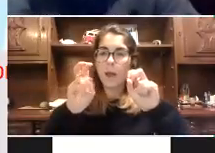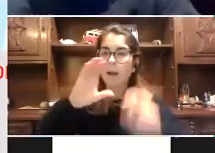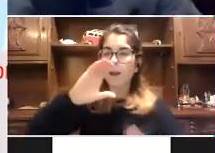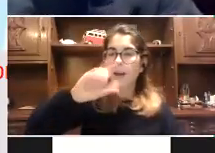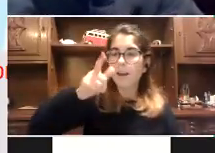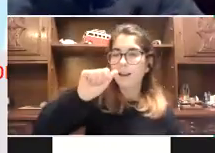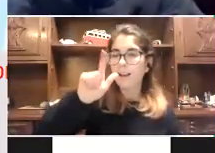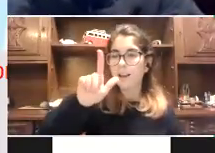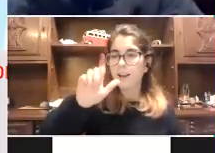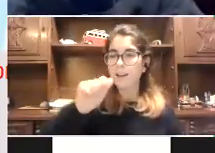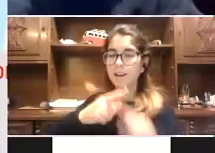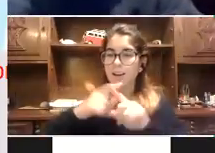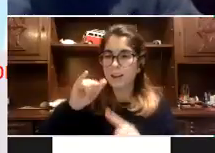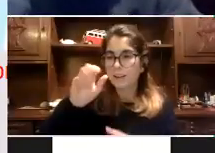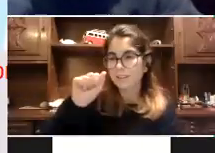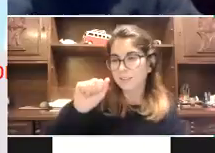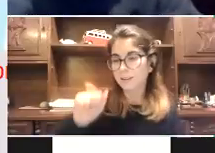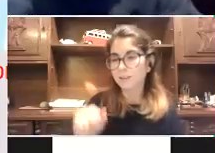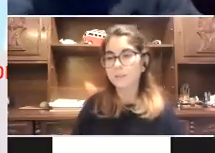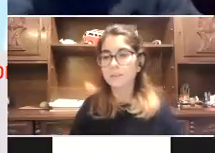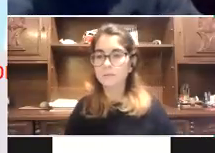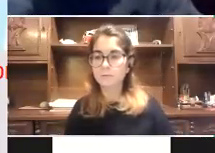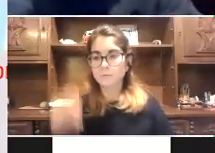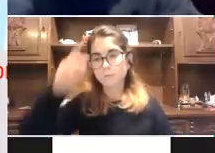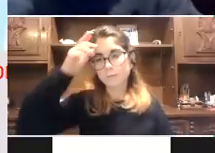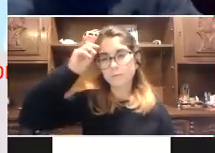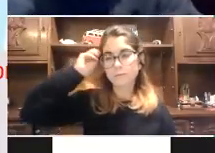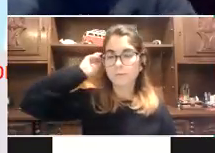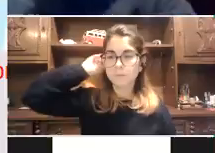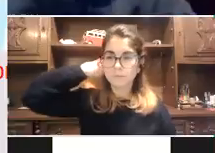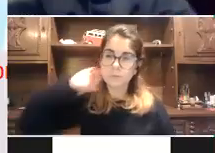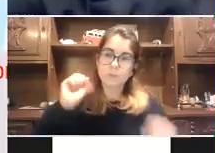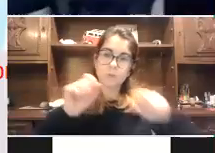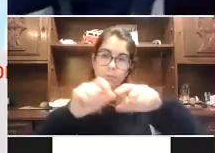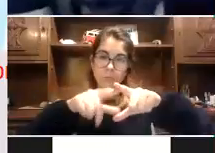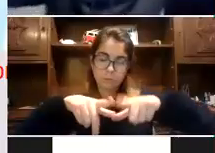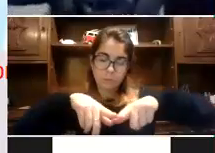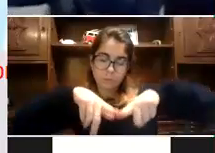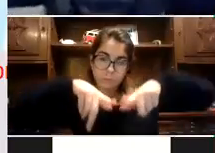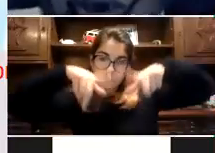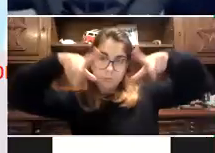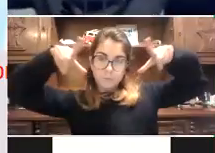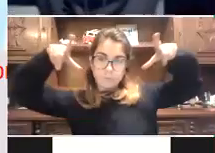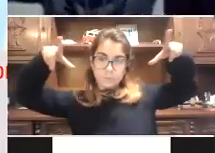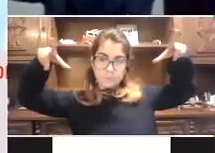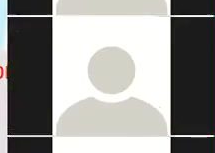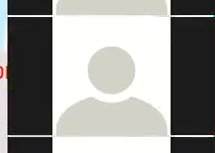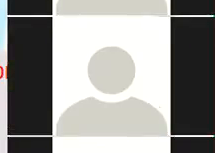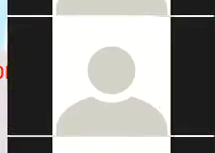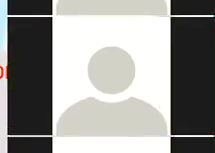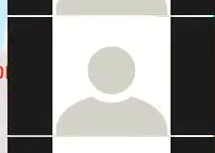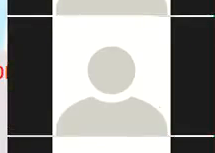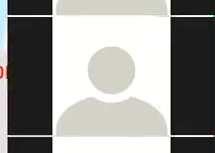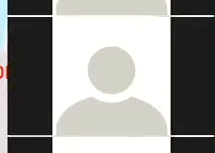una persona en la gran ciudad y luego en un país, en el mundo, y este mundo en comparación al universo y... Somos un